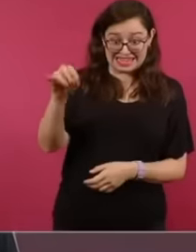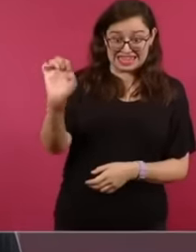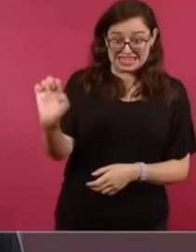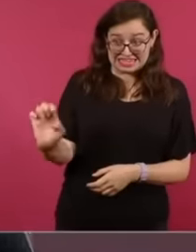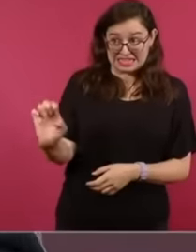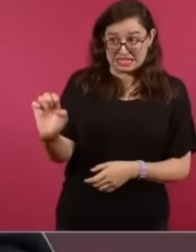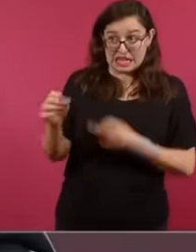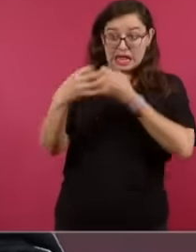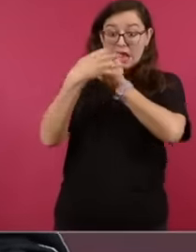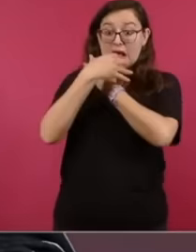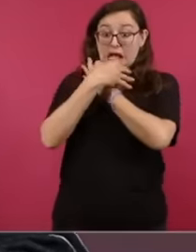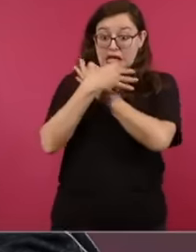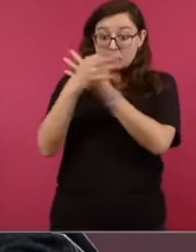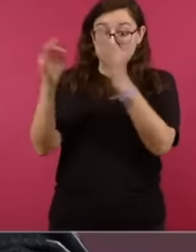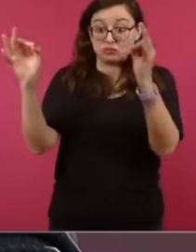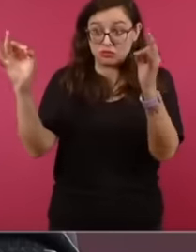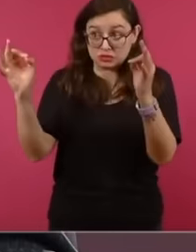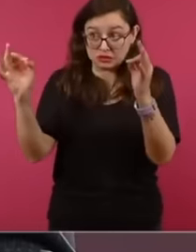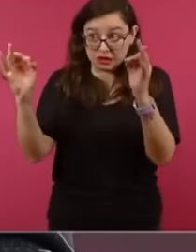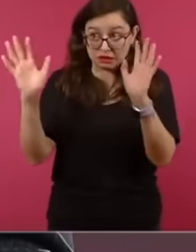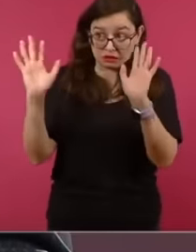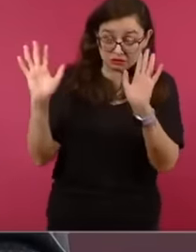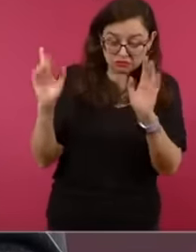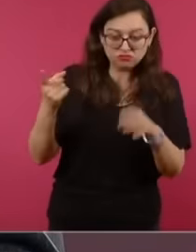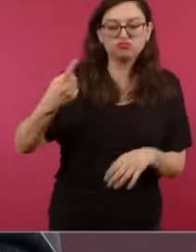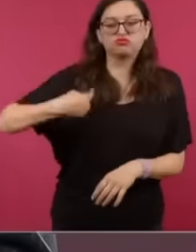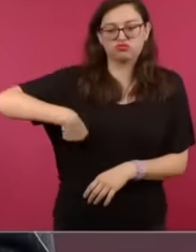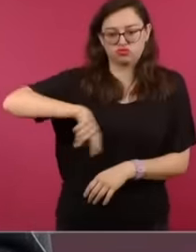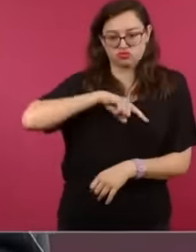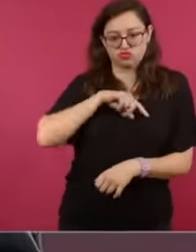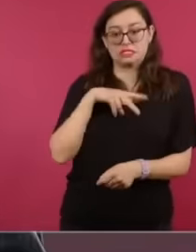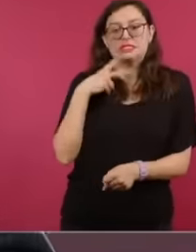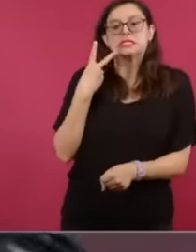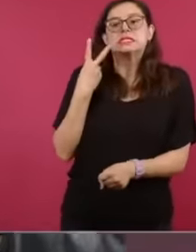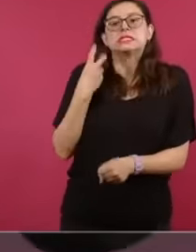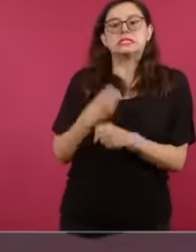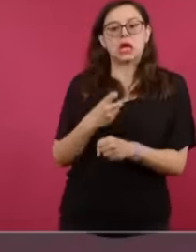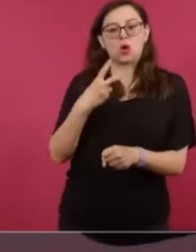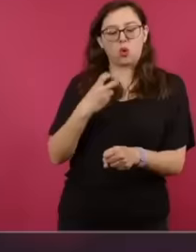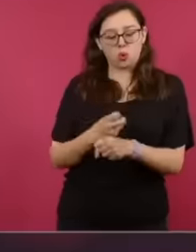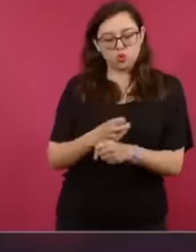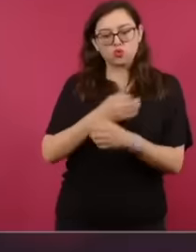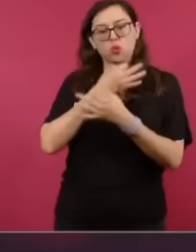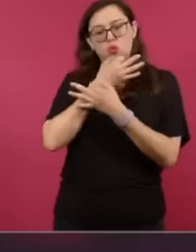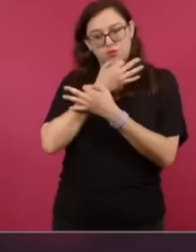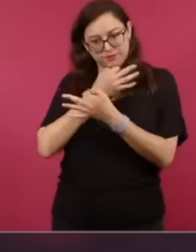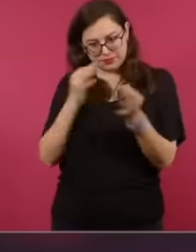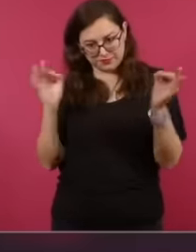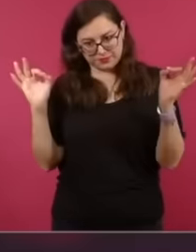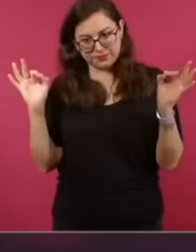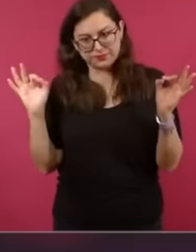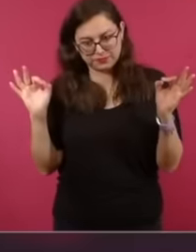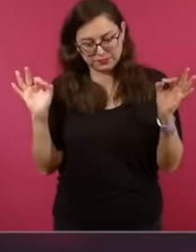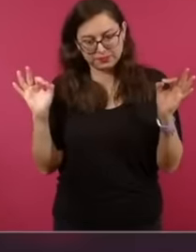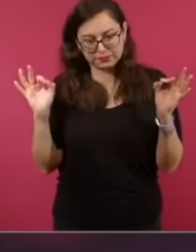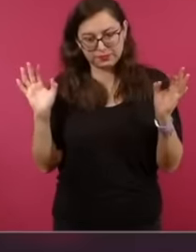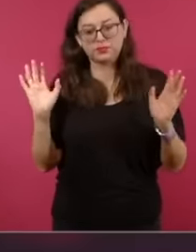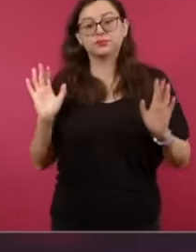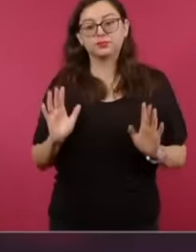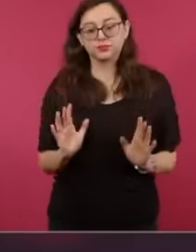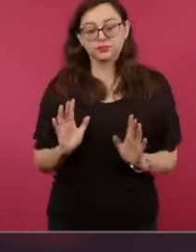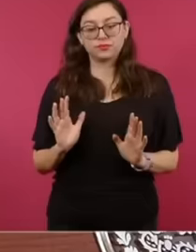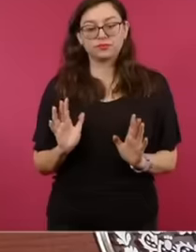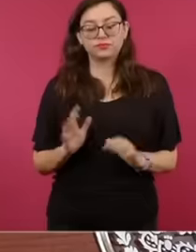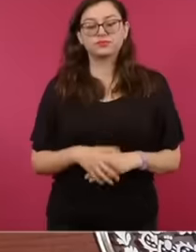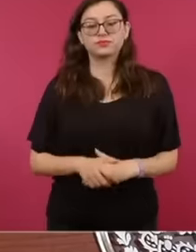vamos a pronunciarnos y yo espero que todos participen, que